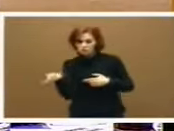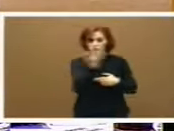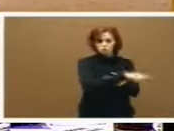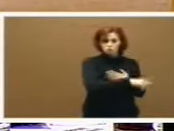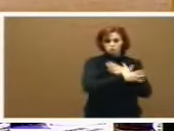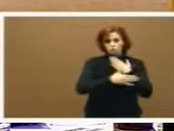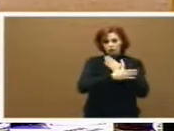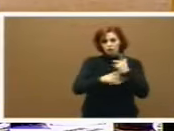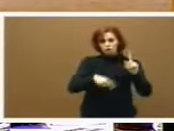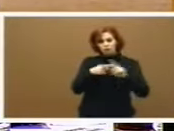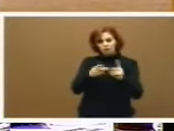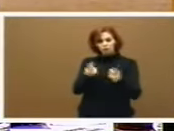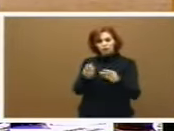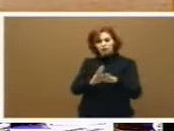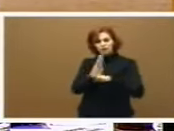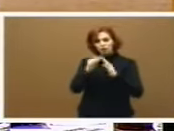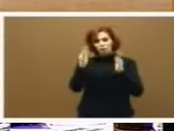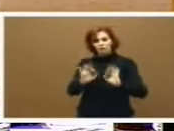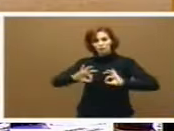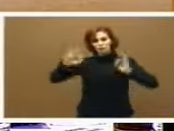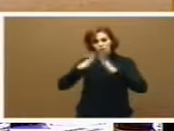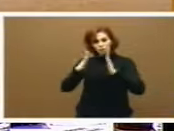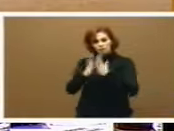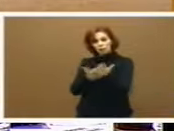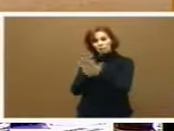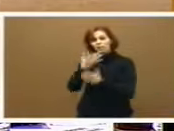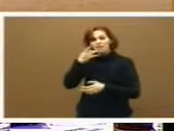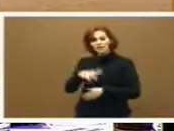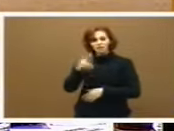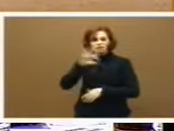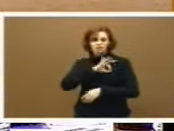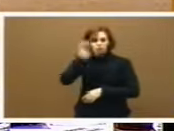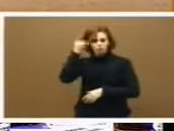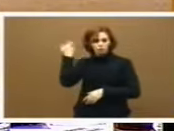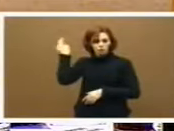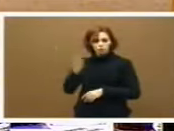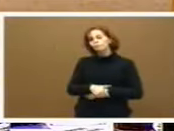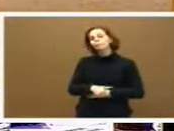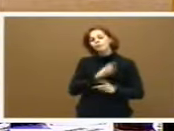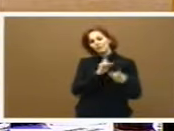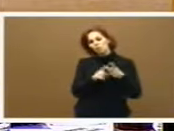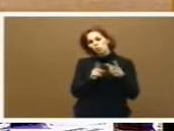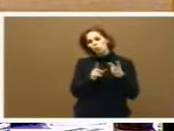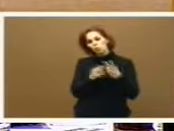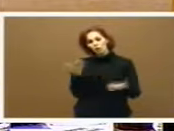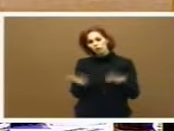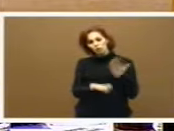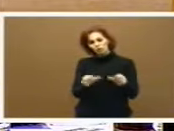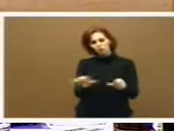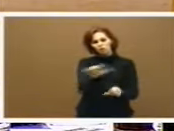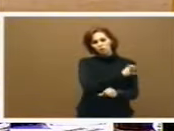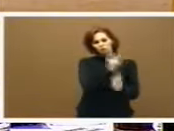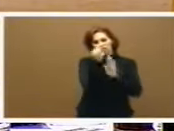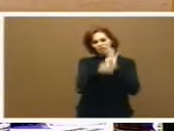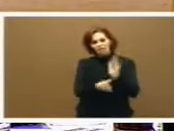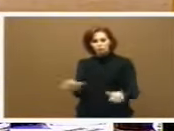financiación de vivienda del Plan Especial de Vivienda, formulada por don Pedro Jóvar Muñoz? Segunda pregunta, ¿qué valoración hace la Junta de Extremadura de los datos del paro